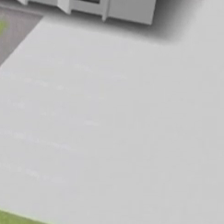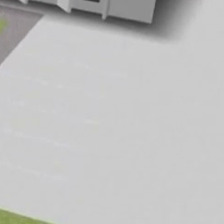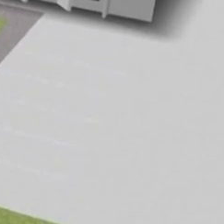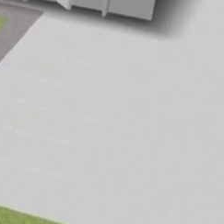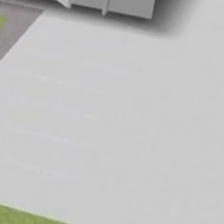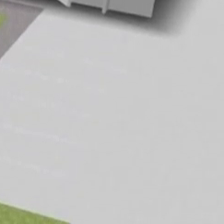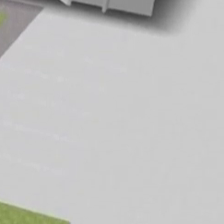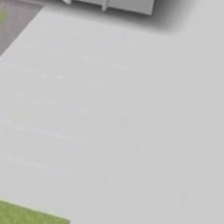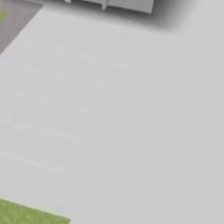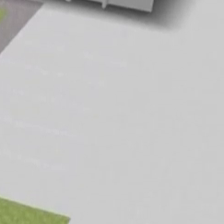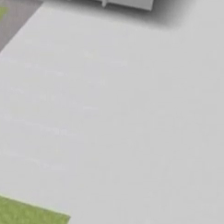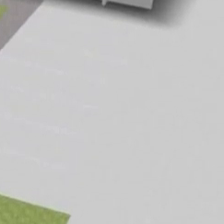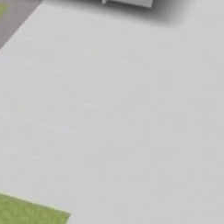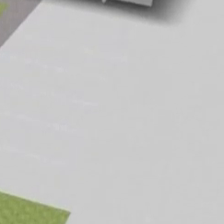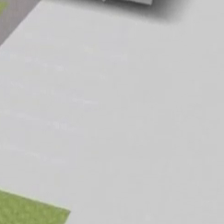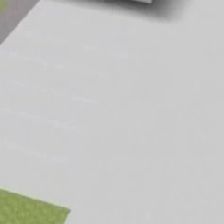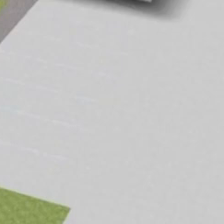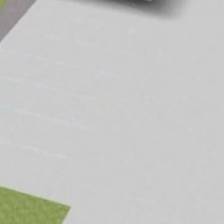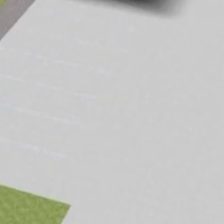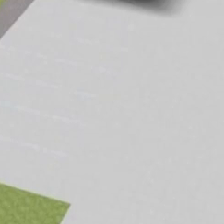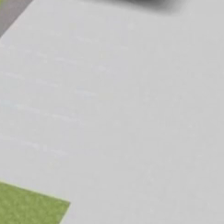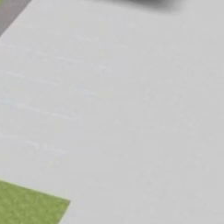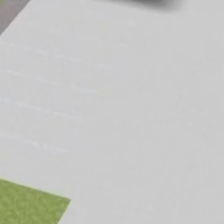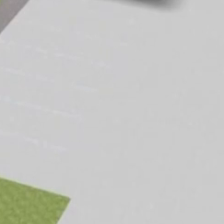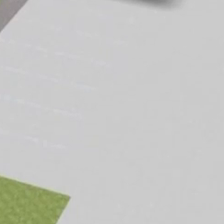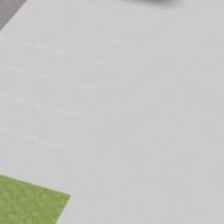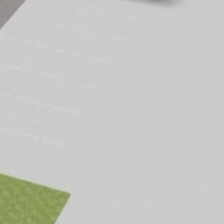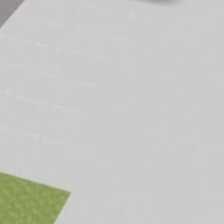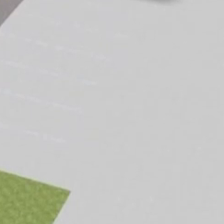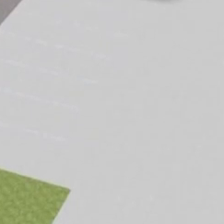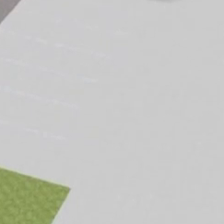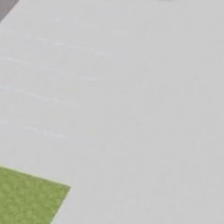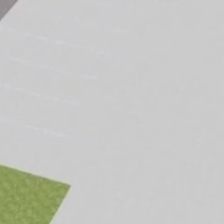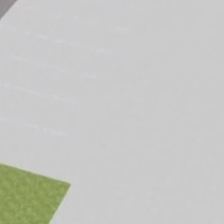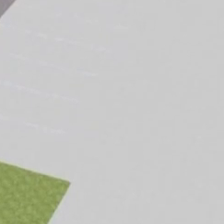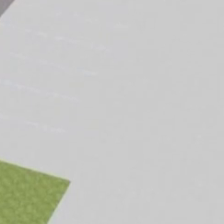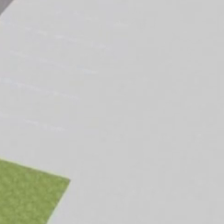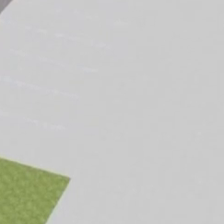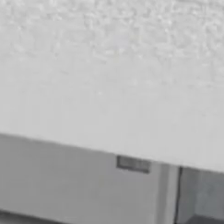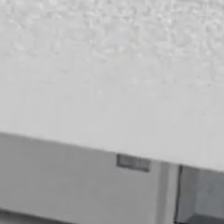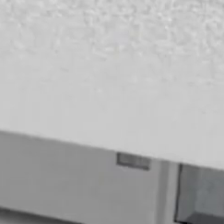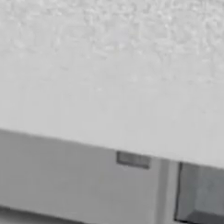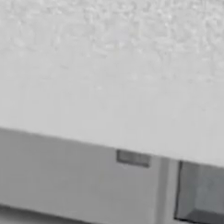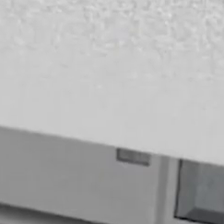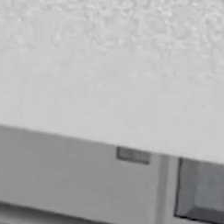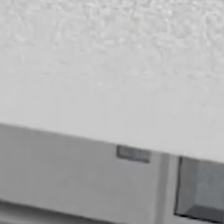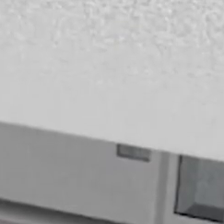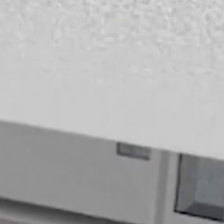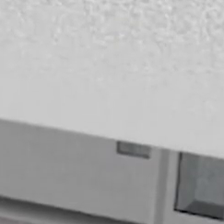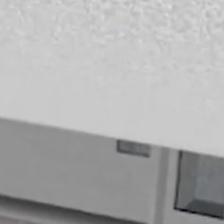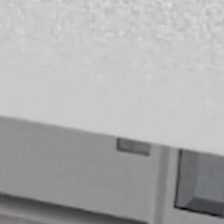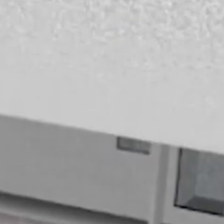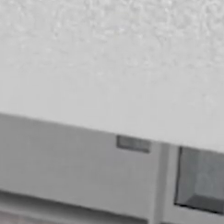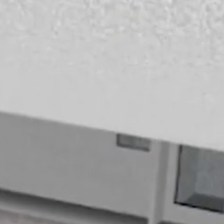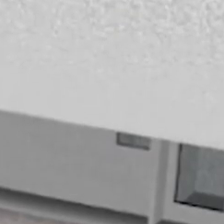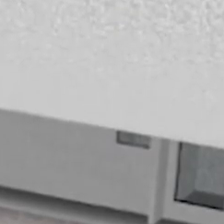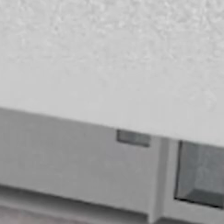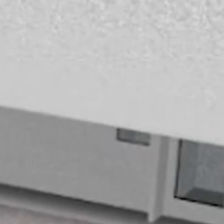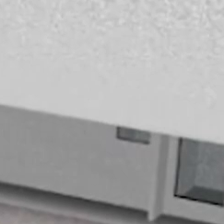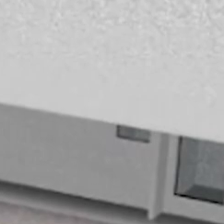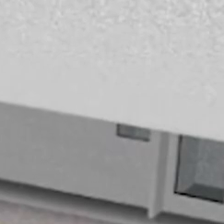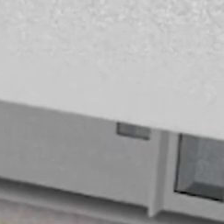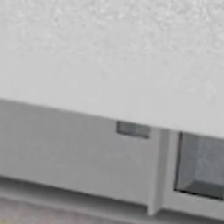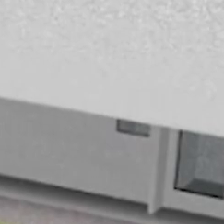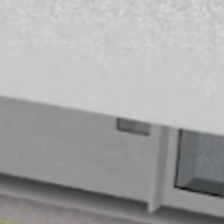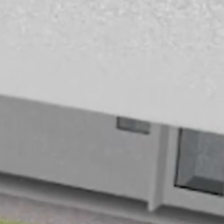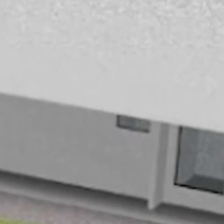más le den el empujoncito a la bola. Les toca a ellos. Chávez Robles también aprovechó su espacio para enviar un